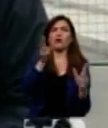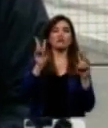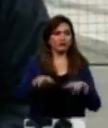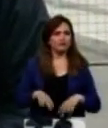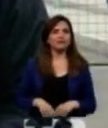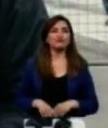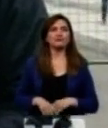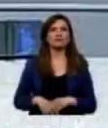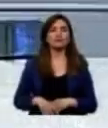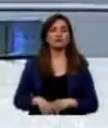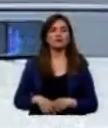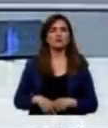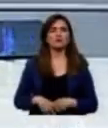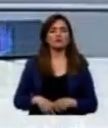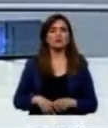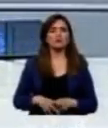asesinato.